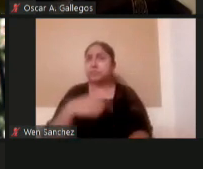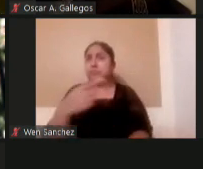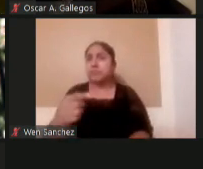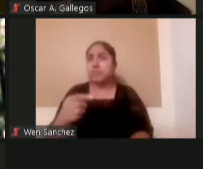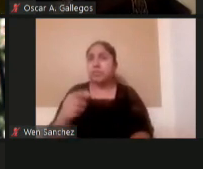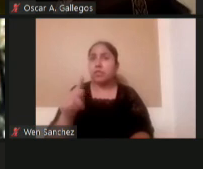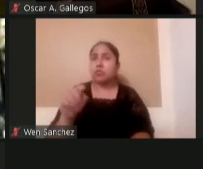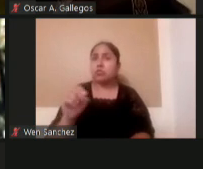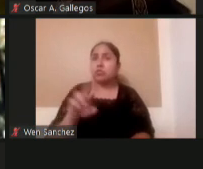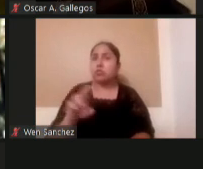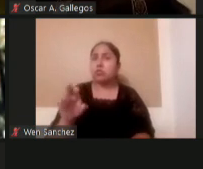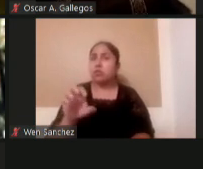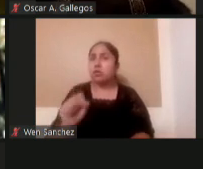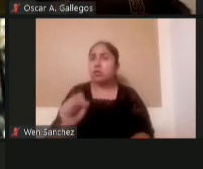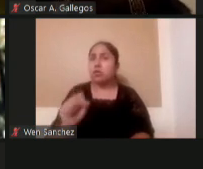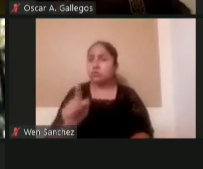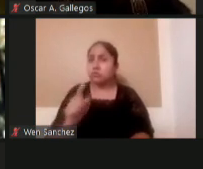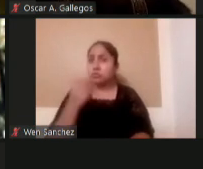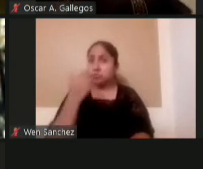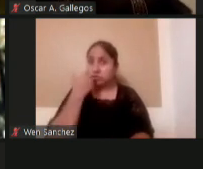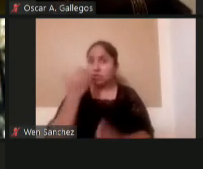o